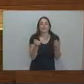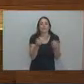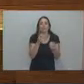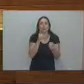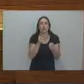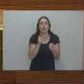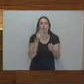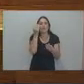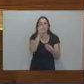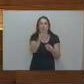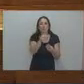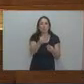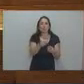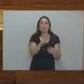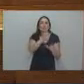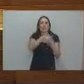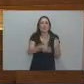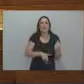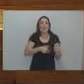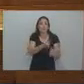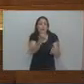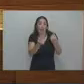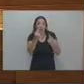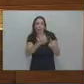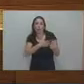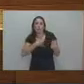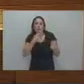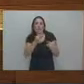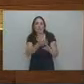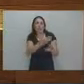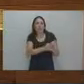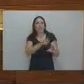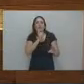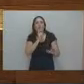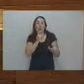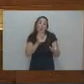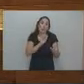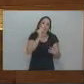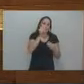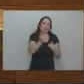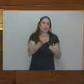elecciones generales que algunos parece que tratan de anticipar o prolongar lo máximo posible en función de sus intereses.